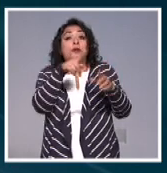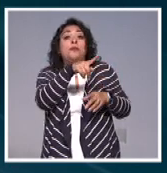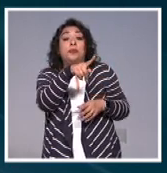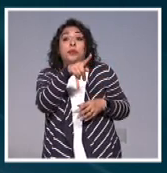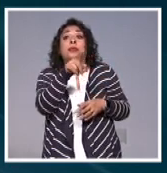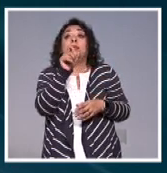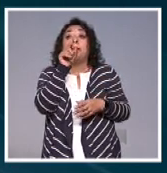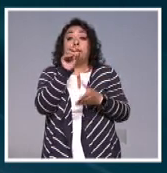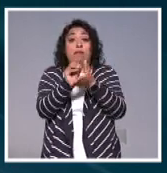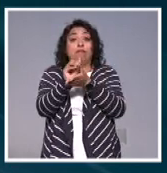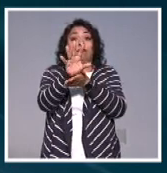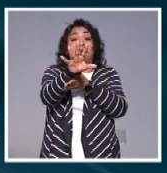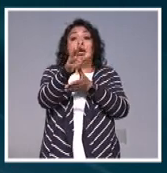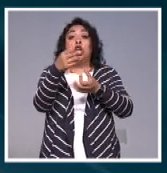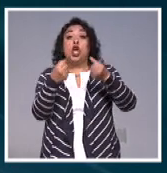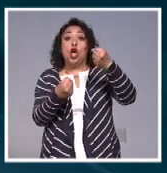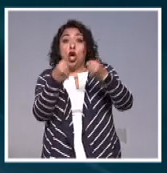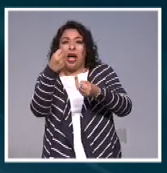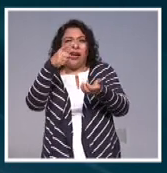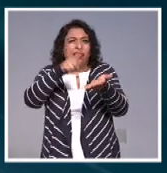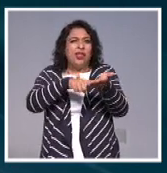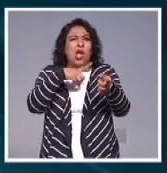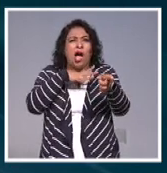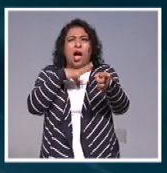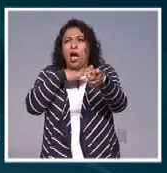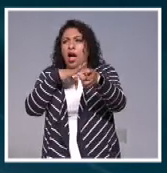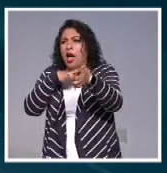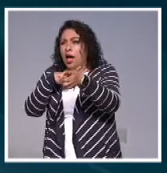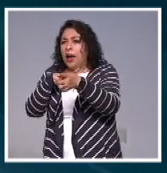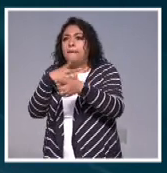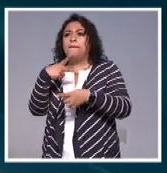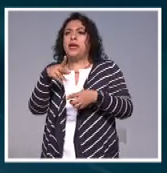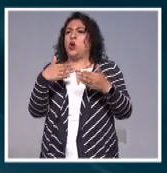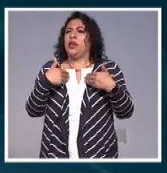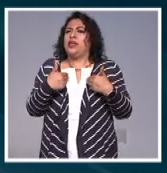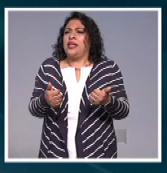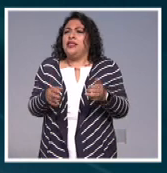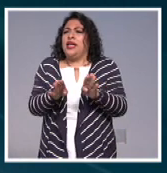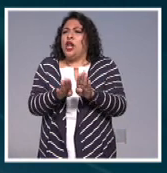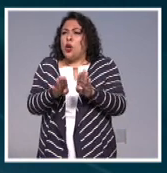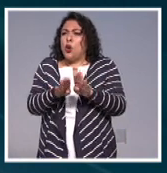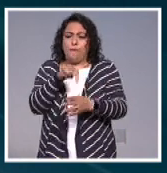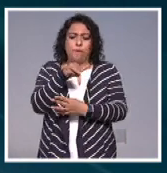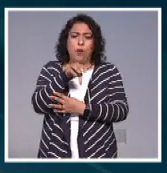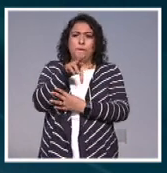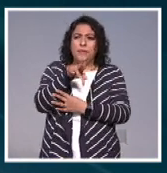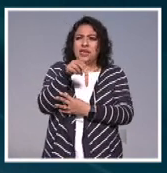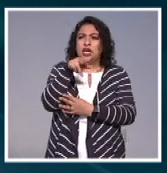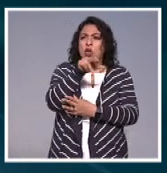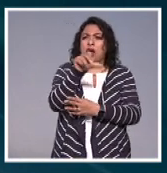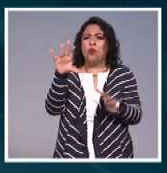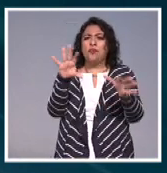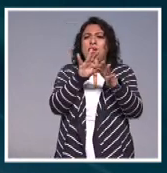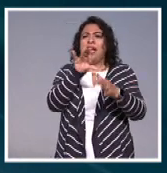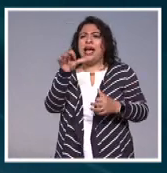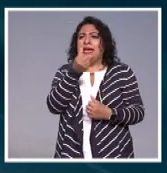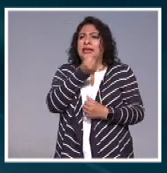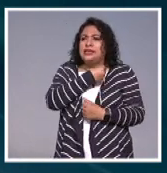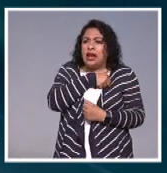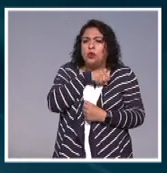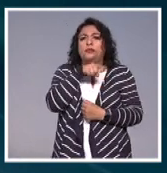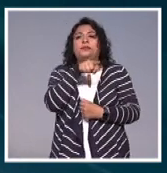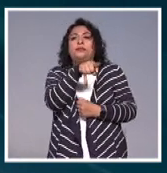los proyectores, por ejemplo. Los automóviles. Ah. Pero ¿cómo podemos entender la micro y la nanotecnología aplicada a la salud? Es decir,